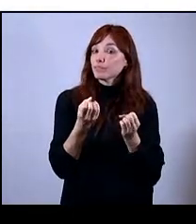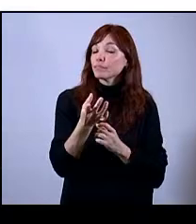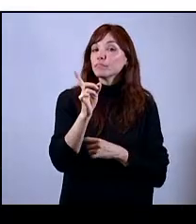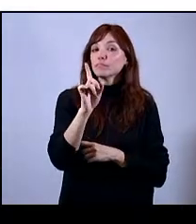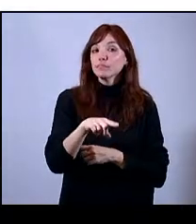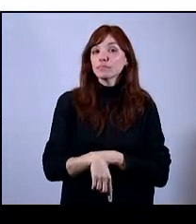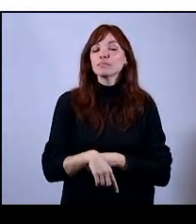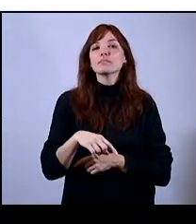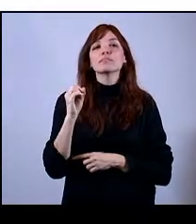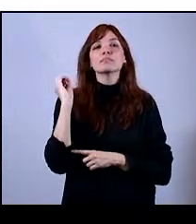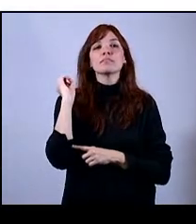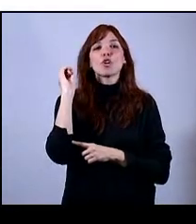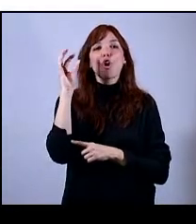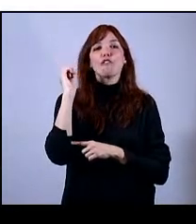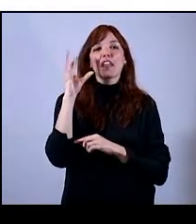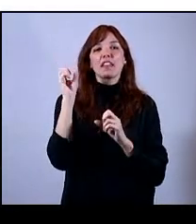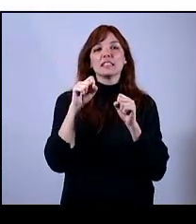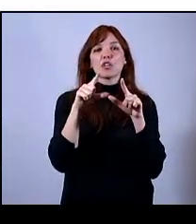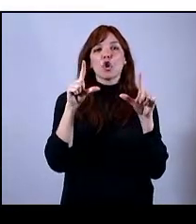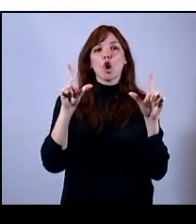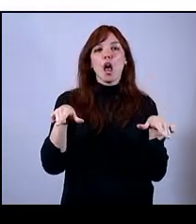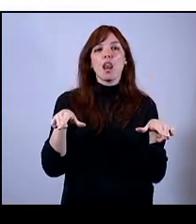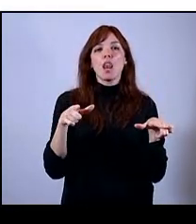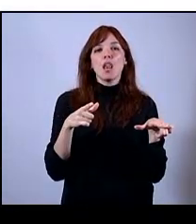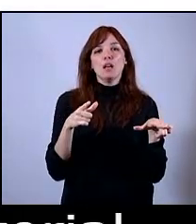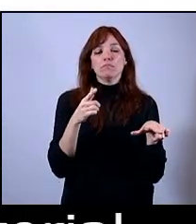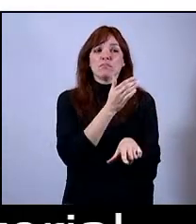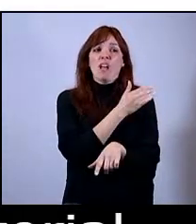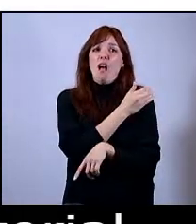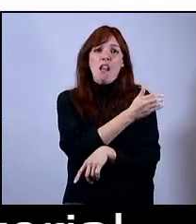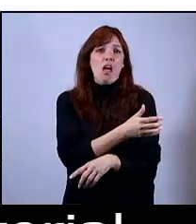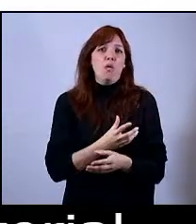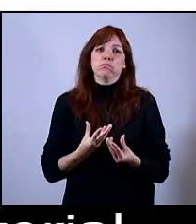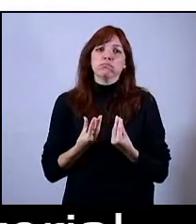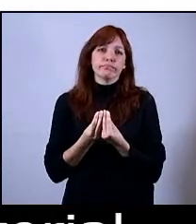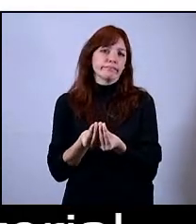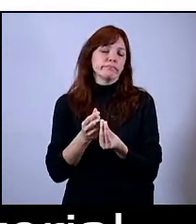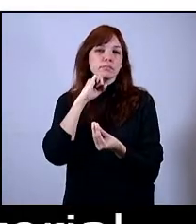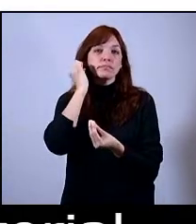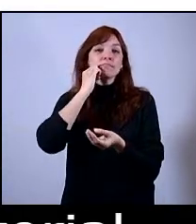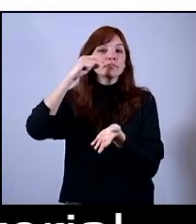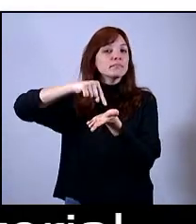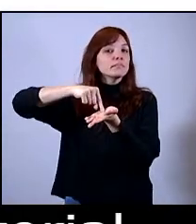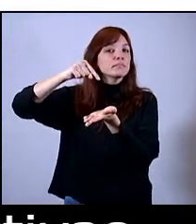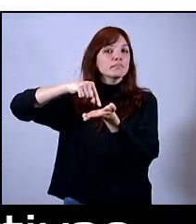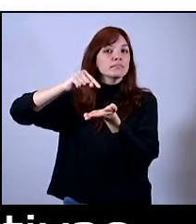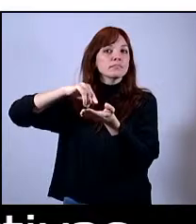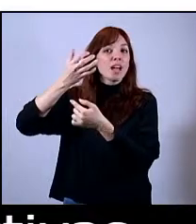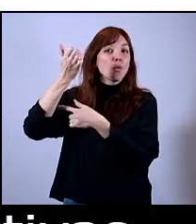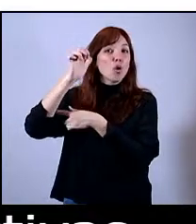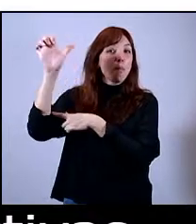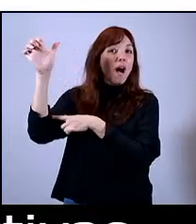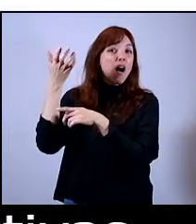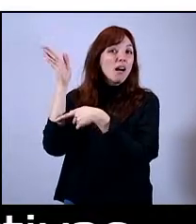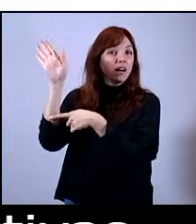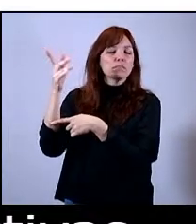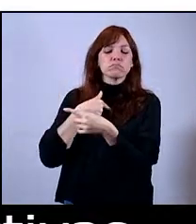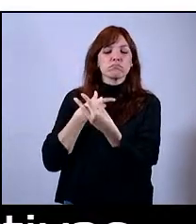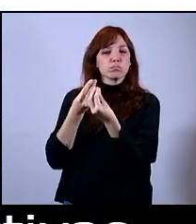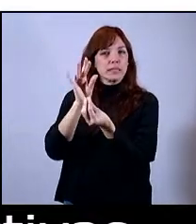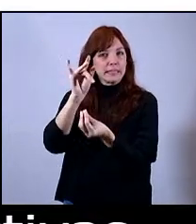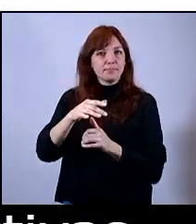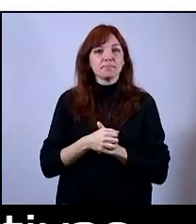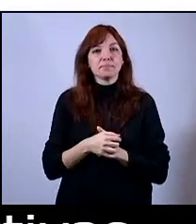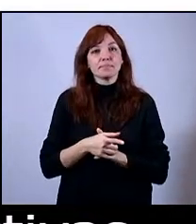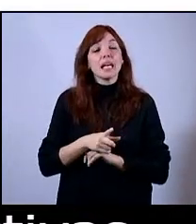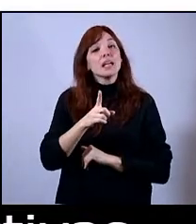esa conferencia sectorial que vamos a estar a su lado en las reivindicaciones efectivas que lleve a la Unión Europea, que estaremos a su lado,